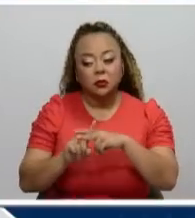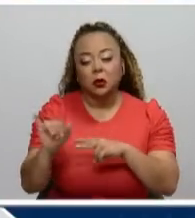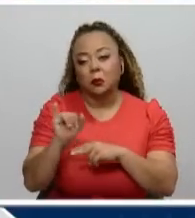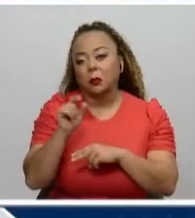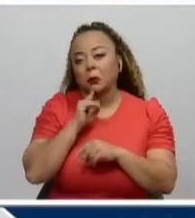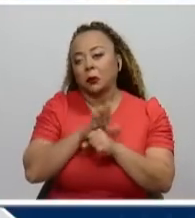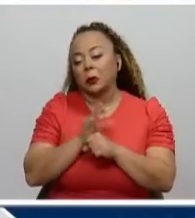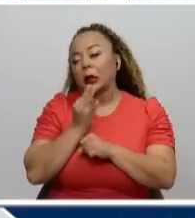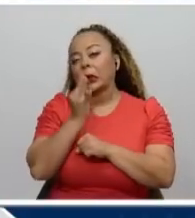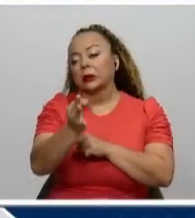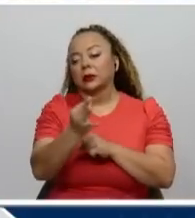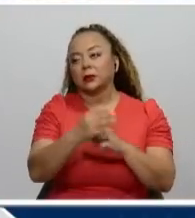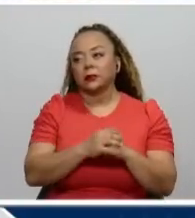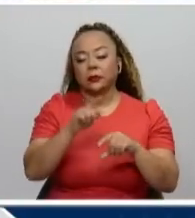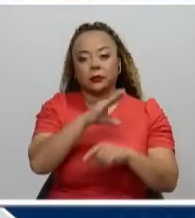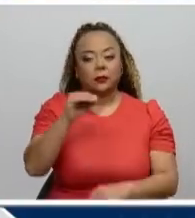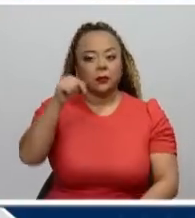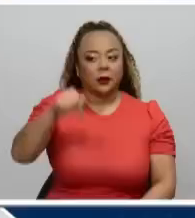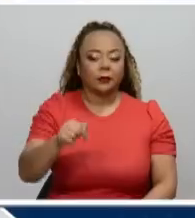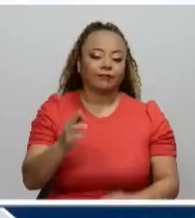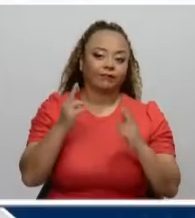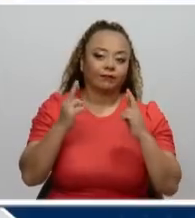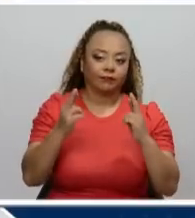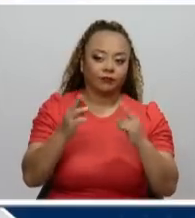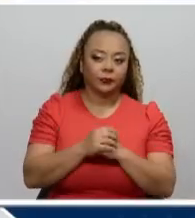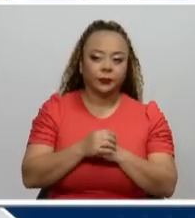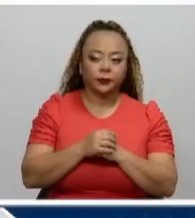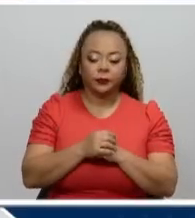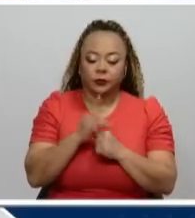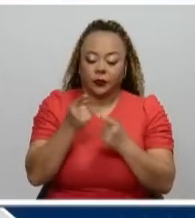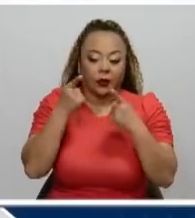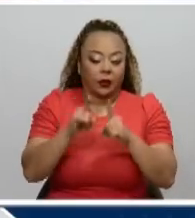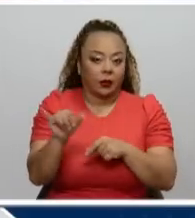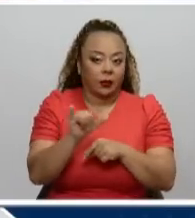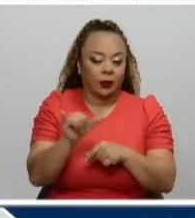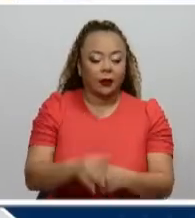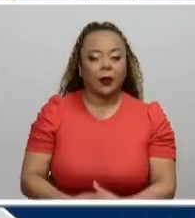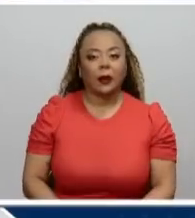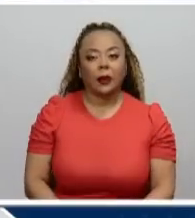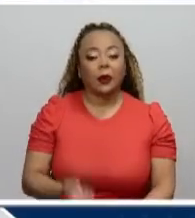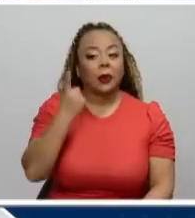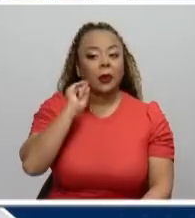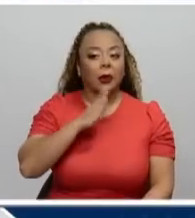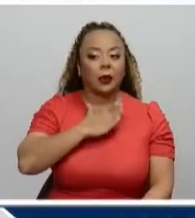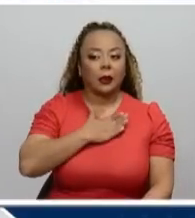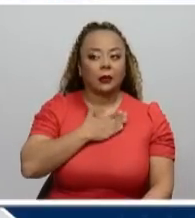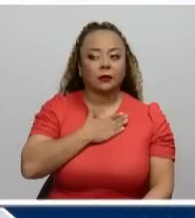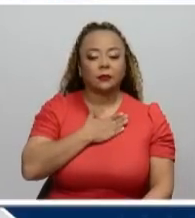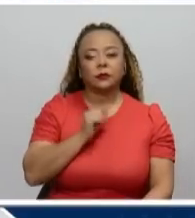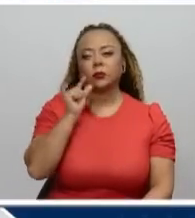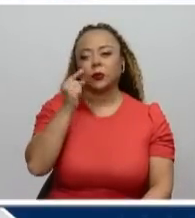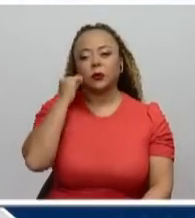promesa y hoy Ojalá no les no le suceda igual pero para mí va un poquito